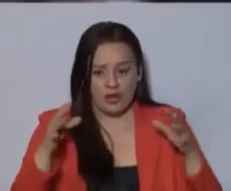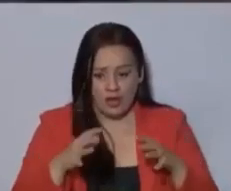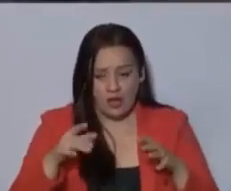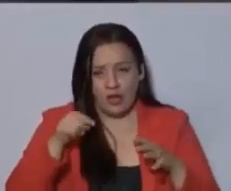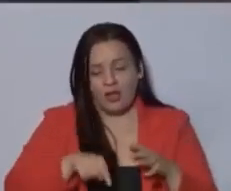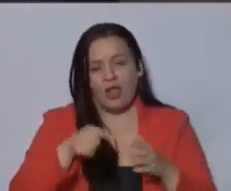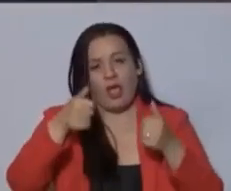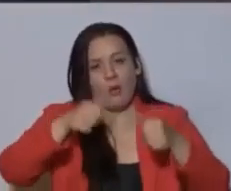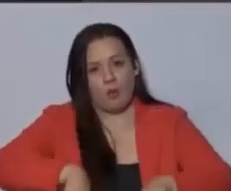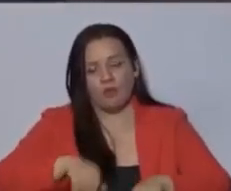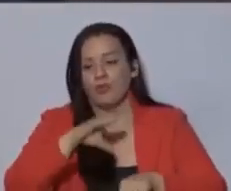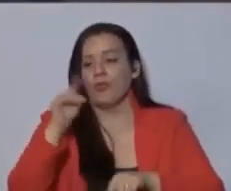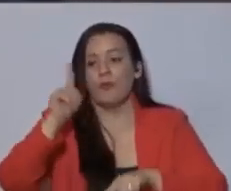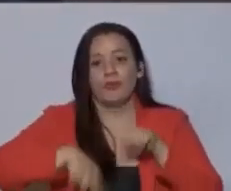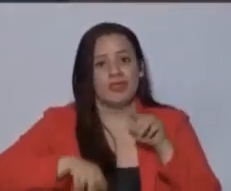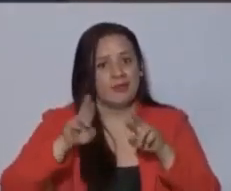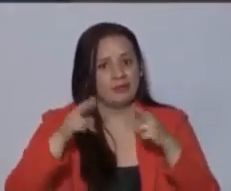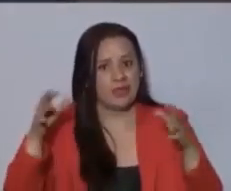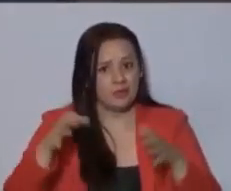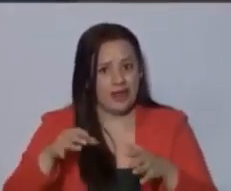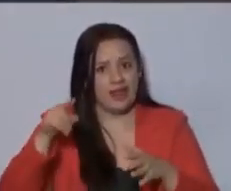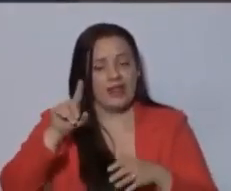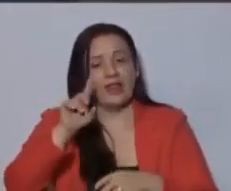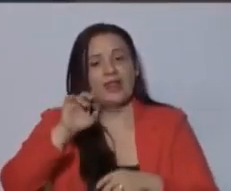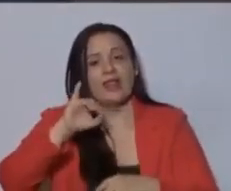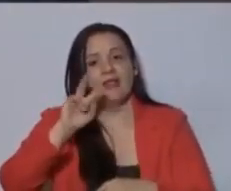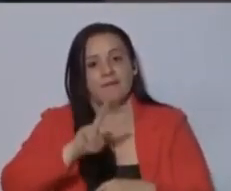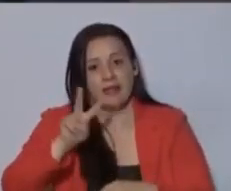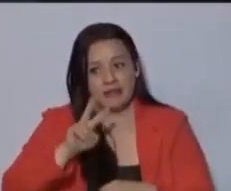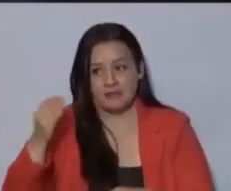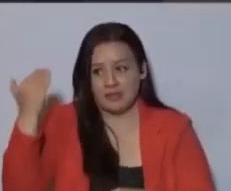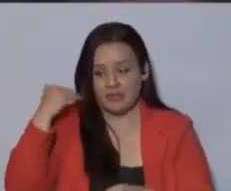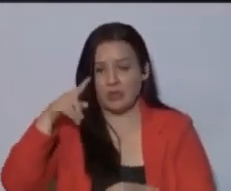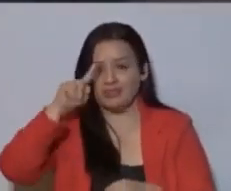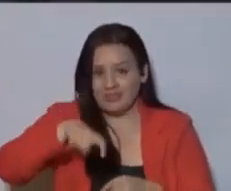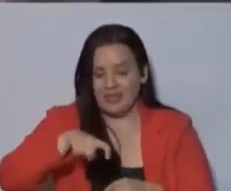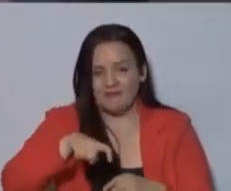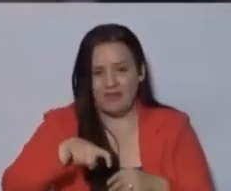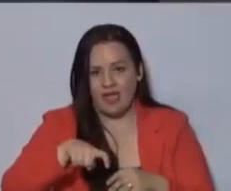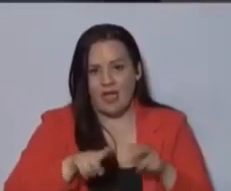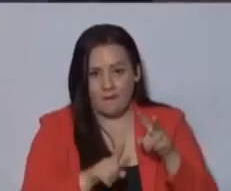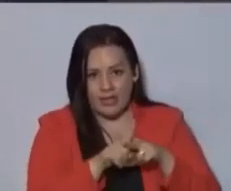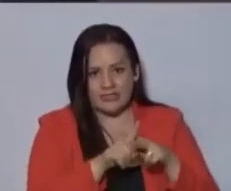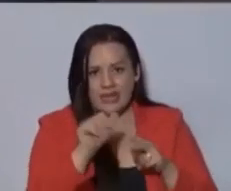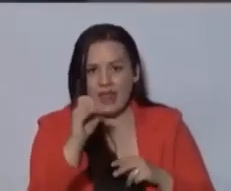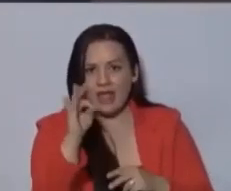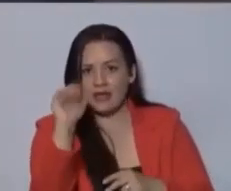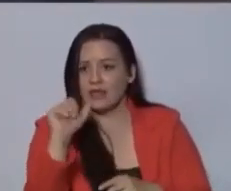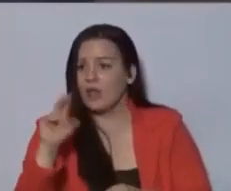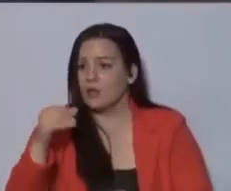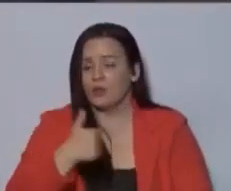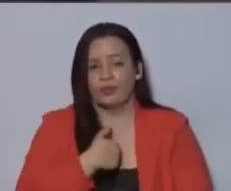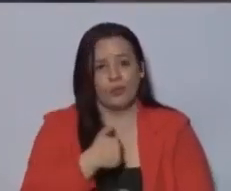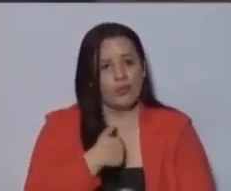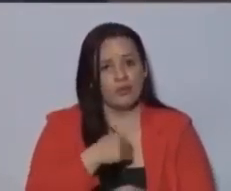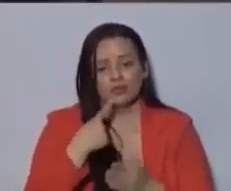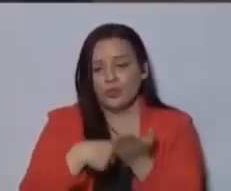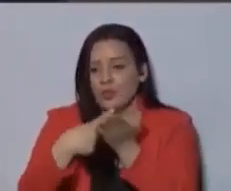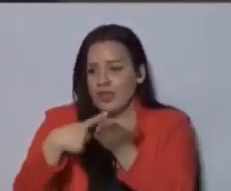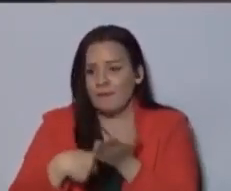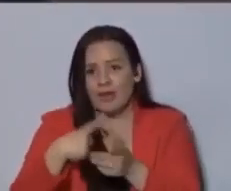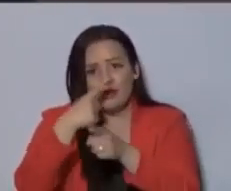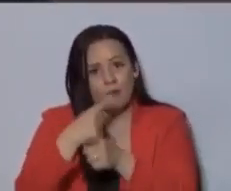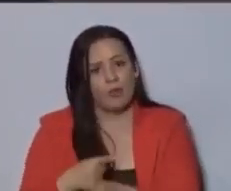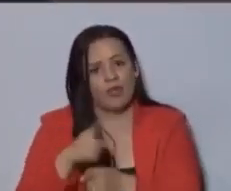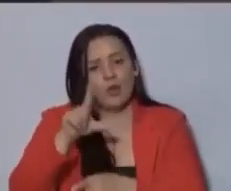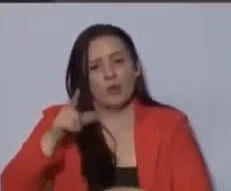de que no hubiéramos sesionado el viernes pasado, y eso tiene que reflejarlo el acta, fue porque no tuvimos un debate reposado el lunes pasado. Y yo les